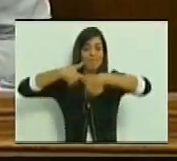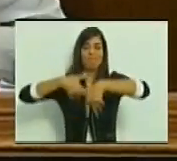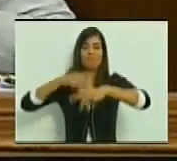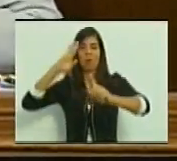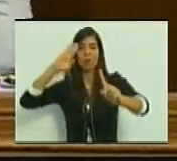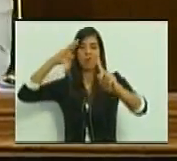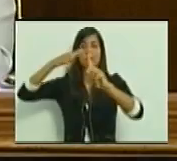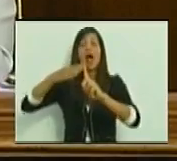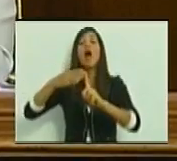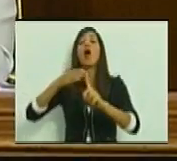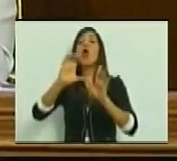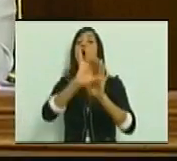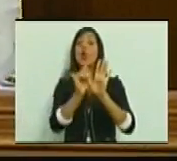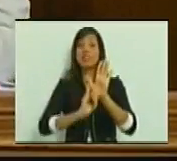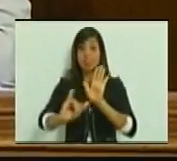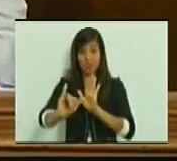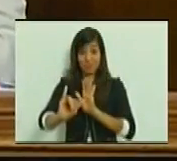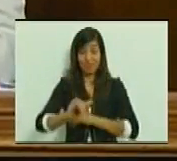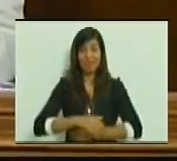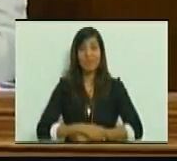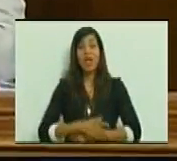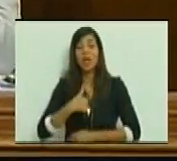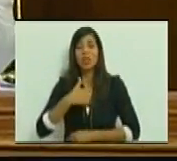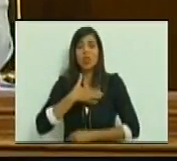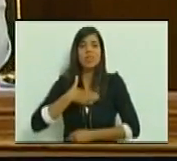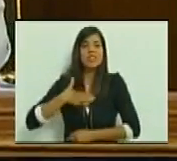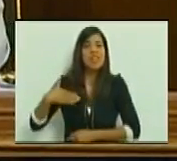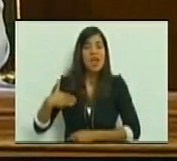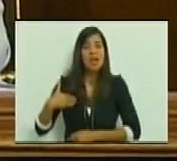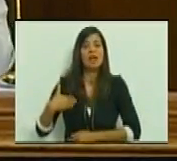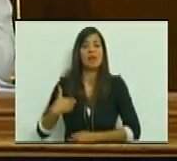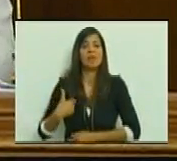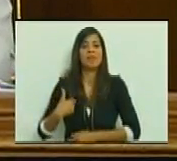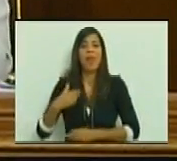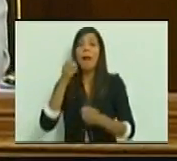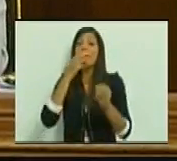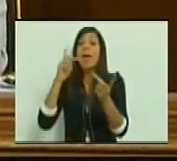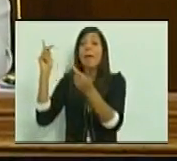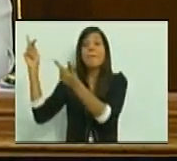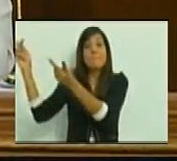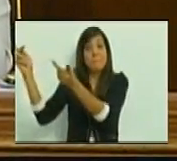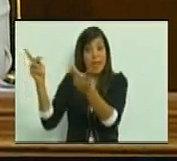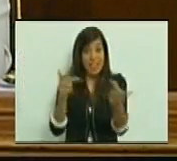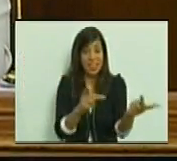la constituyente. Yo quiero dar la bienvenida